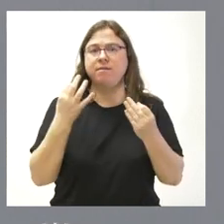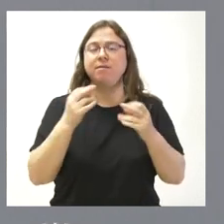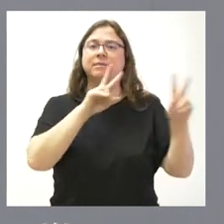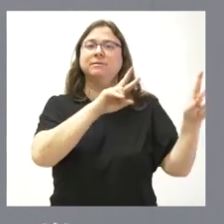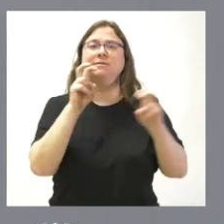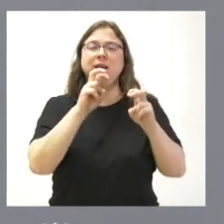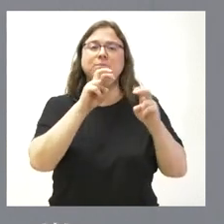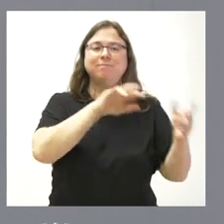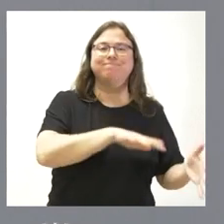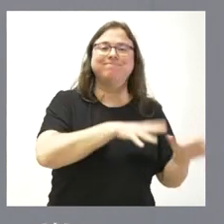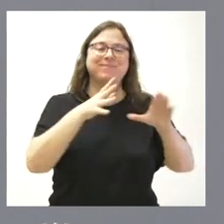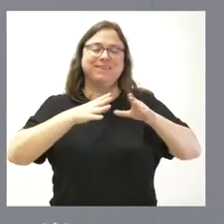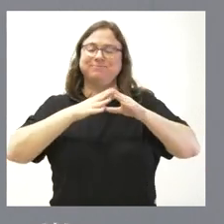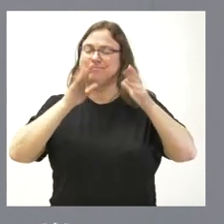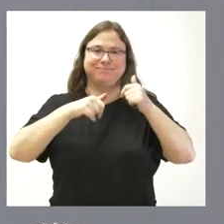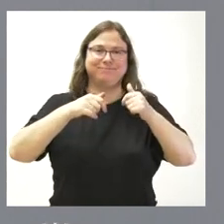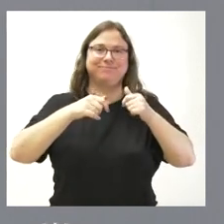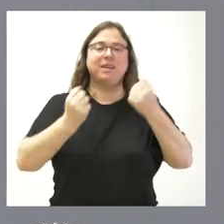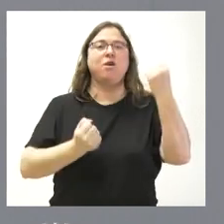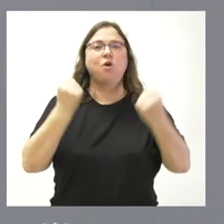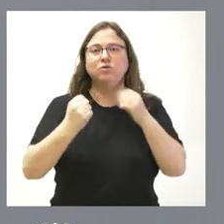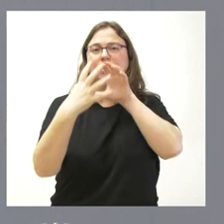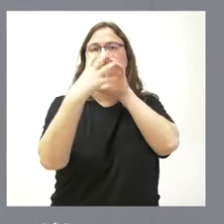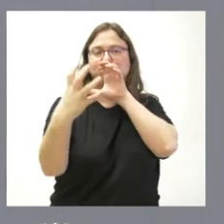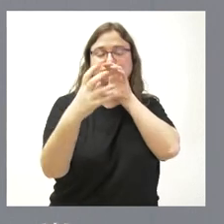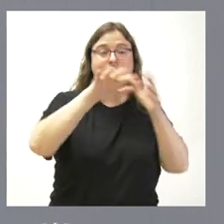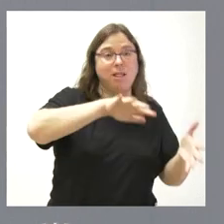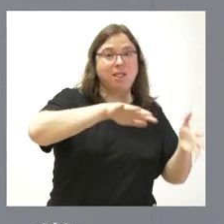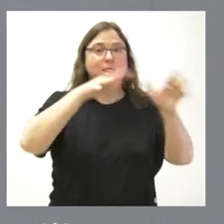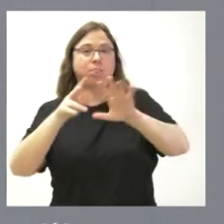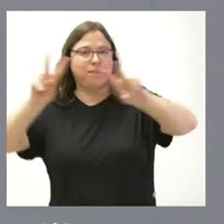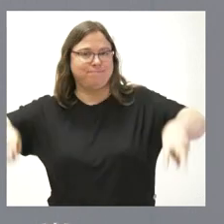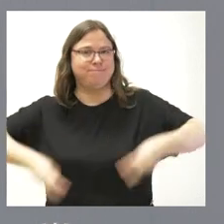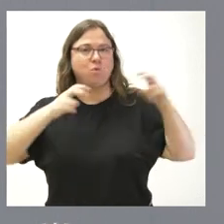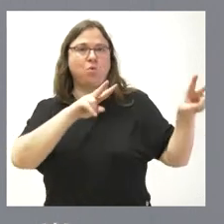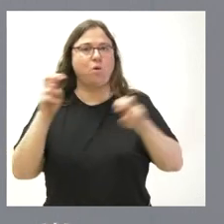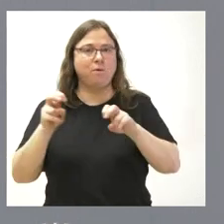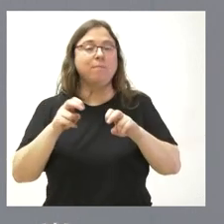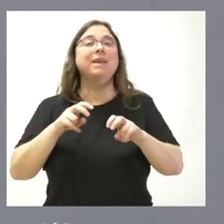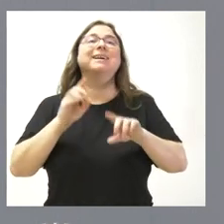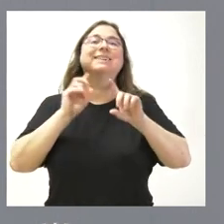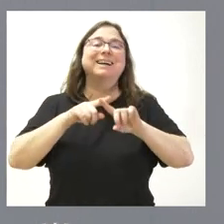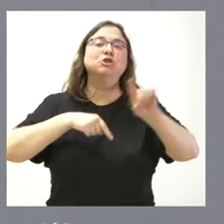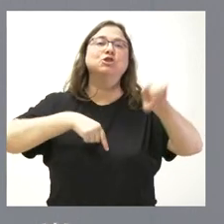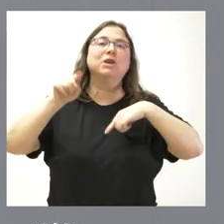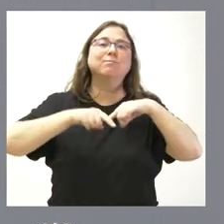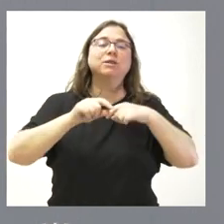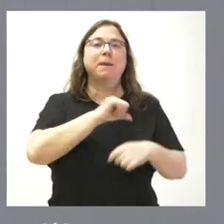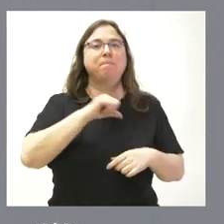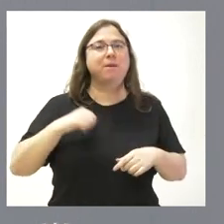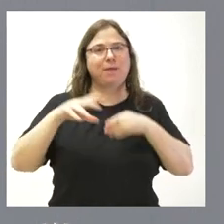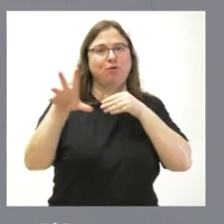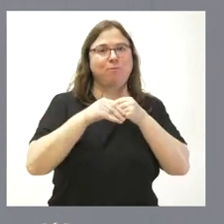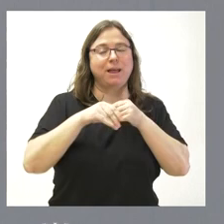de transformación de flotas de transporte de viajeros y mercancías de empresas privadas para realizar transporte privado complementario adquisición de vehículos de